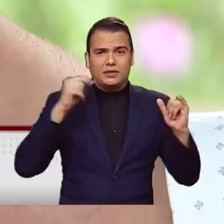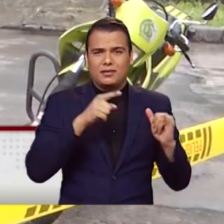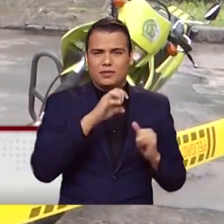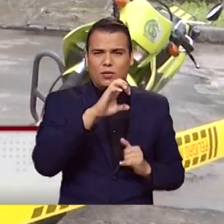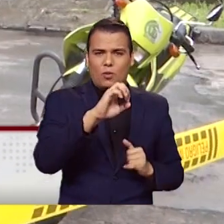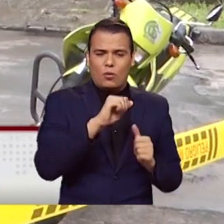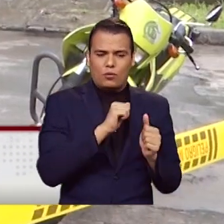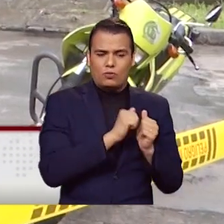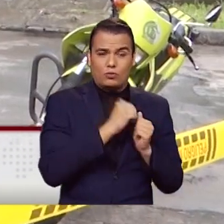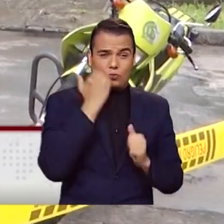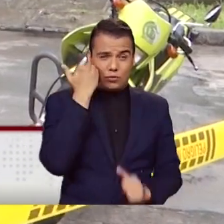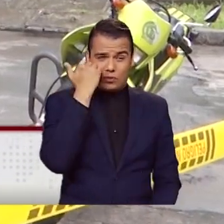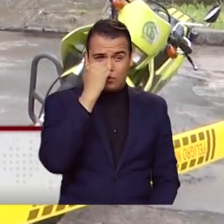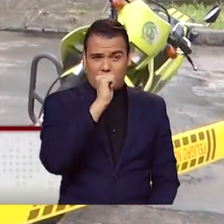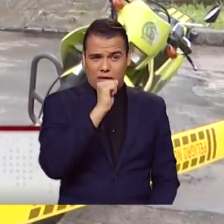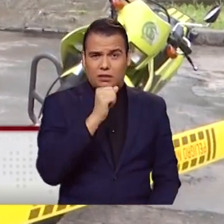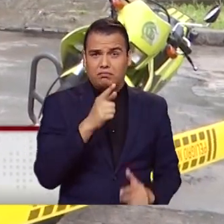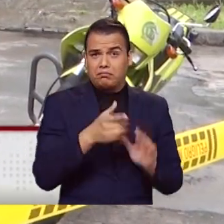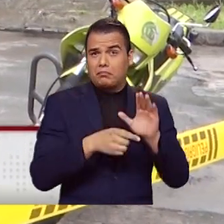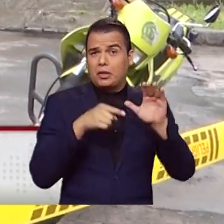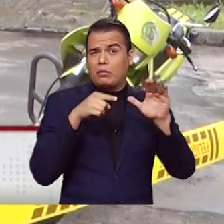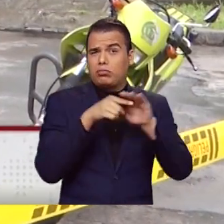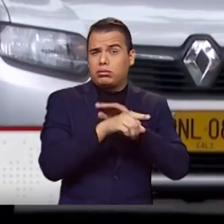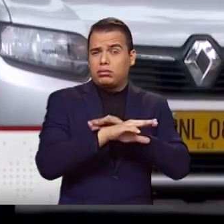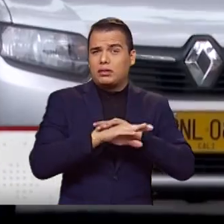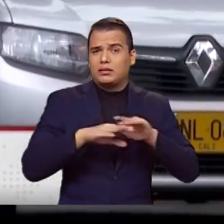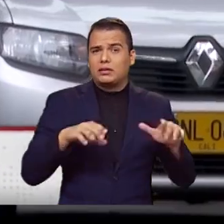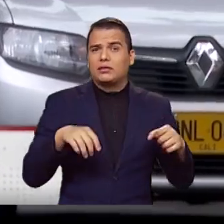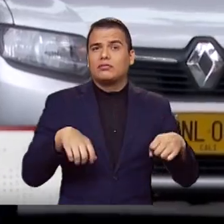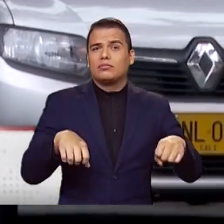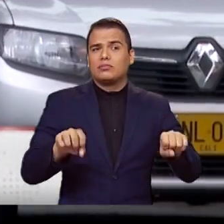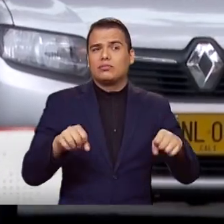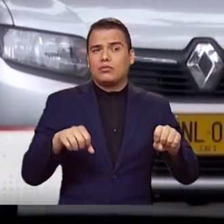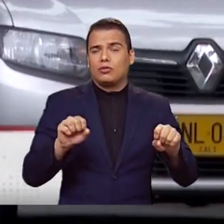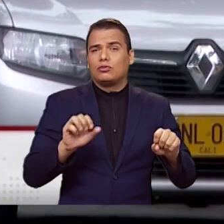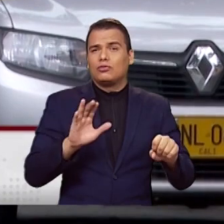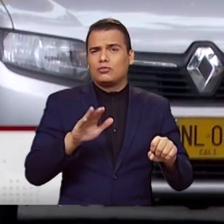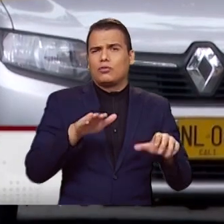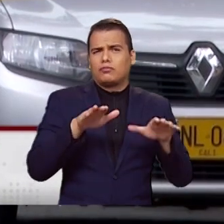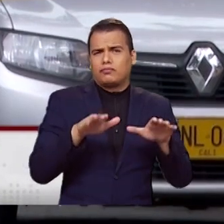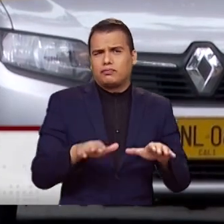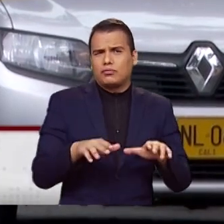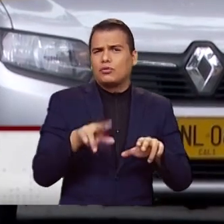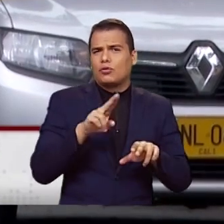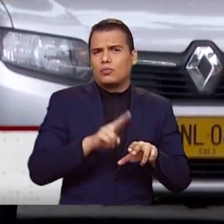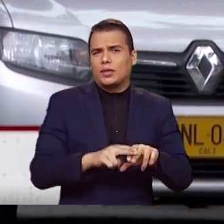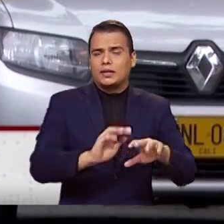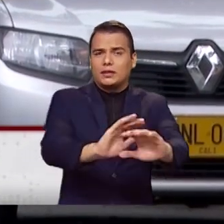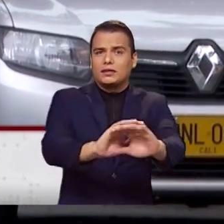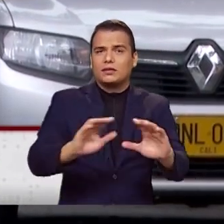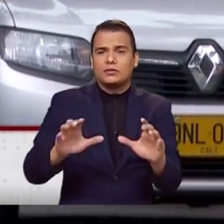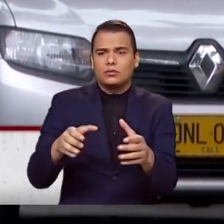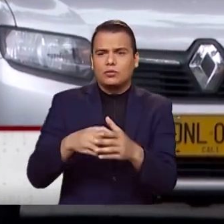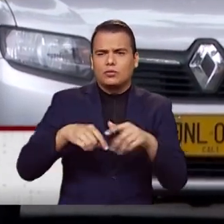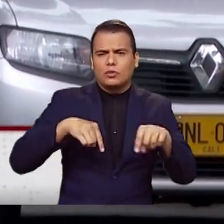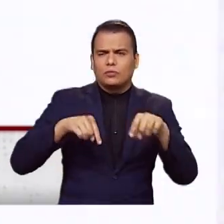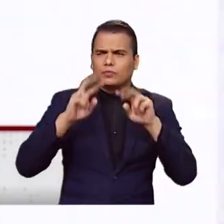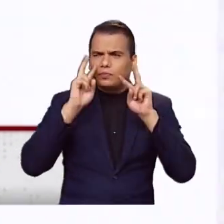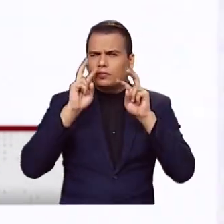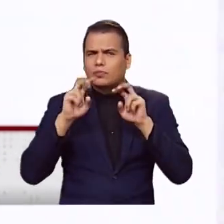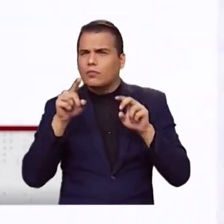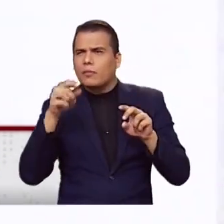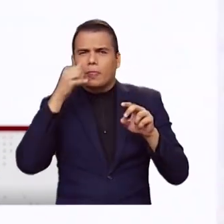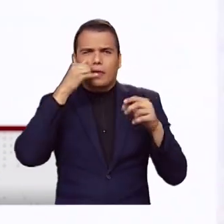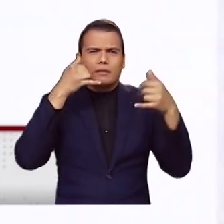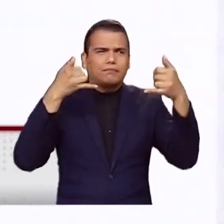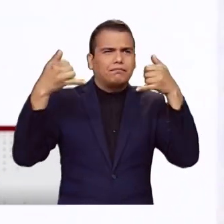muchacha también alta, la moto es de unas bajitas. Las autoridades hacen un seguimiento a las cámaras de seguridad